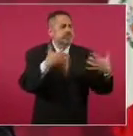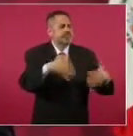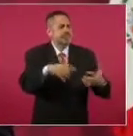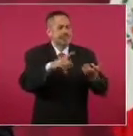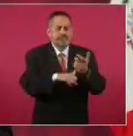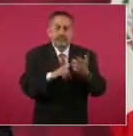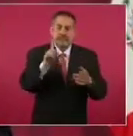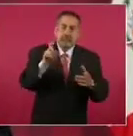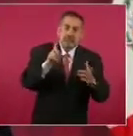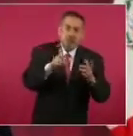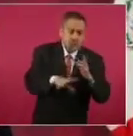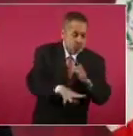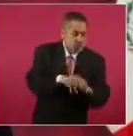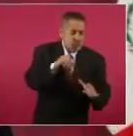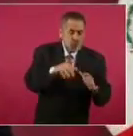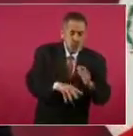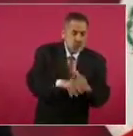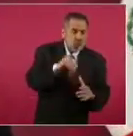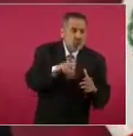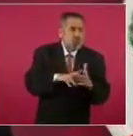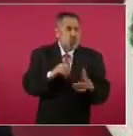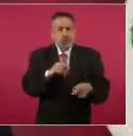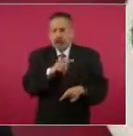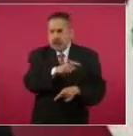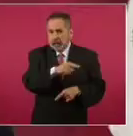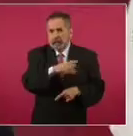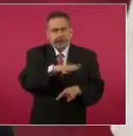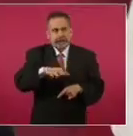que consumen mucha agua se instalen,